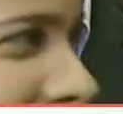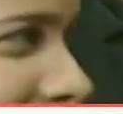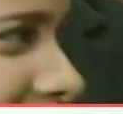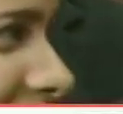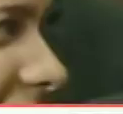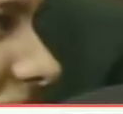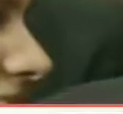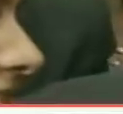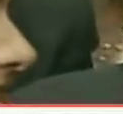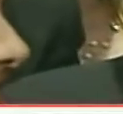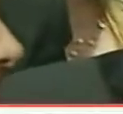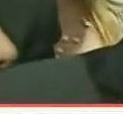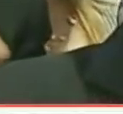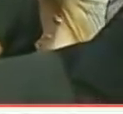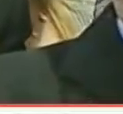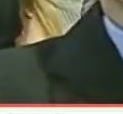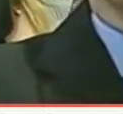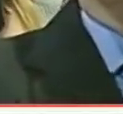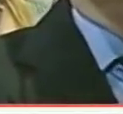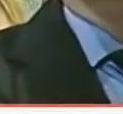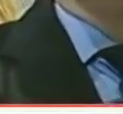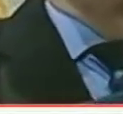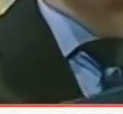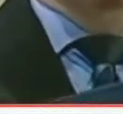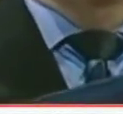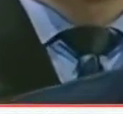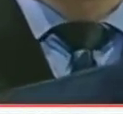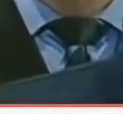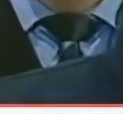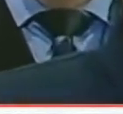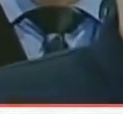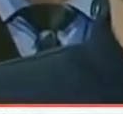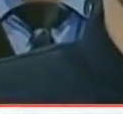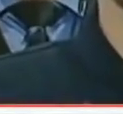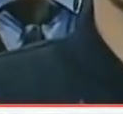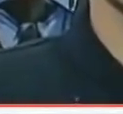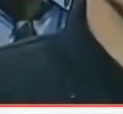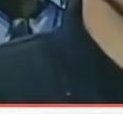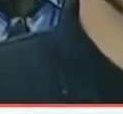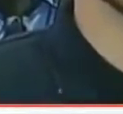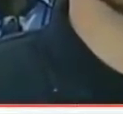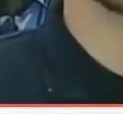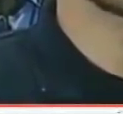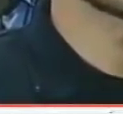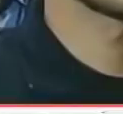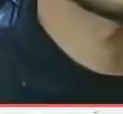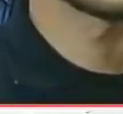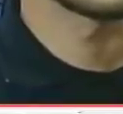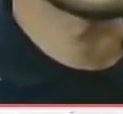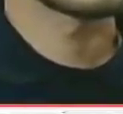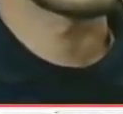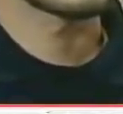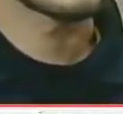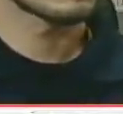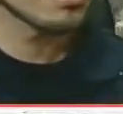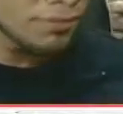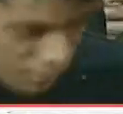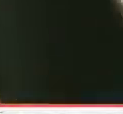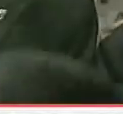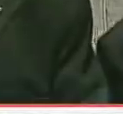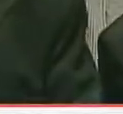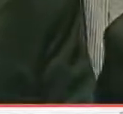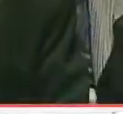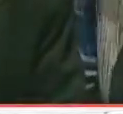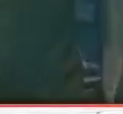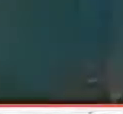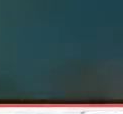Proyección en el año 2009, de video institucional en el marco del 10º aniversario del Banco de Venezuela. Vamos a escuchar parte del ambiente que se vive acá en el